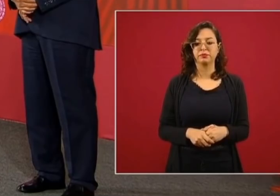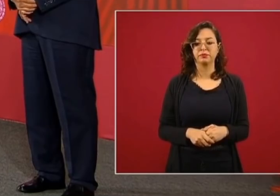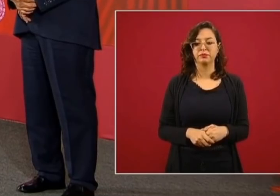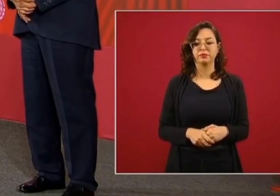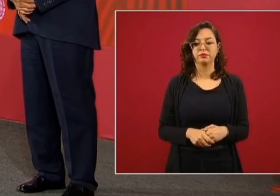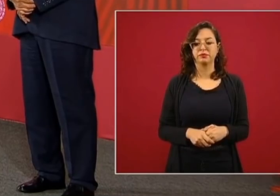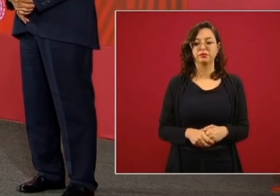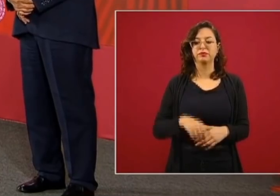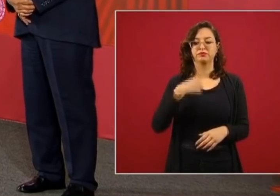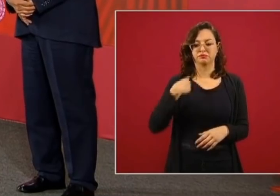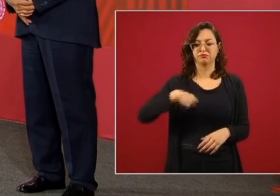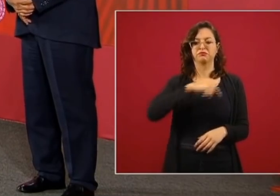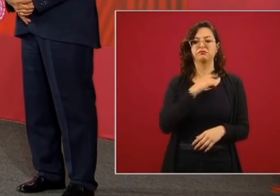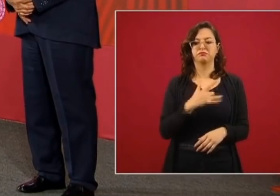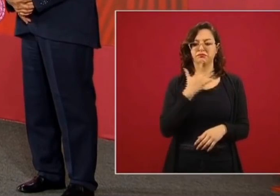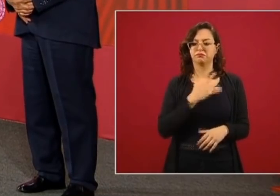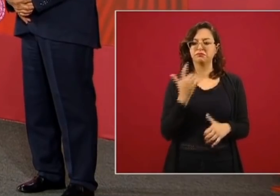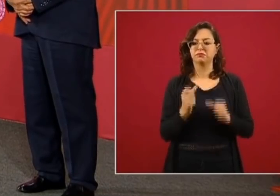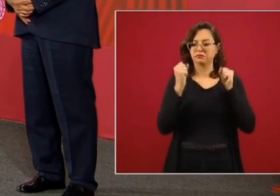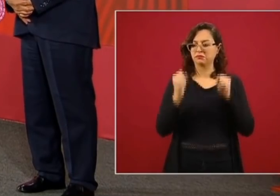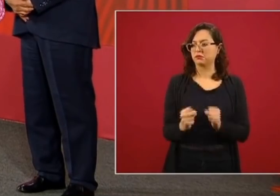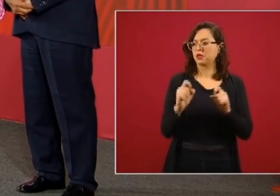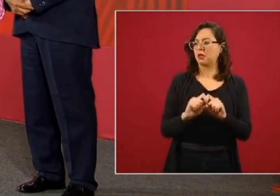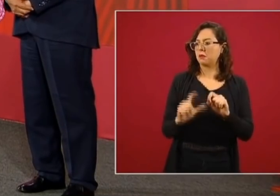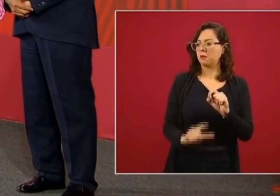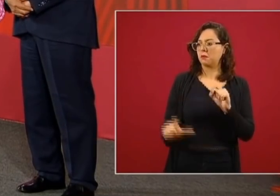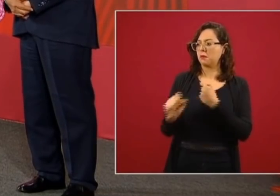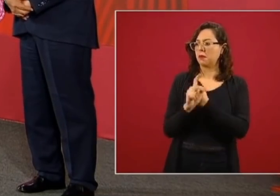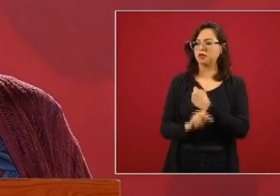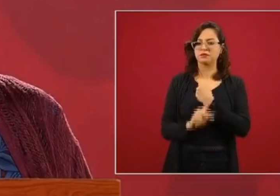contribuirá a transformar a todo el país, a todas